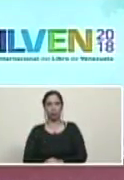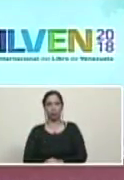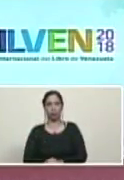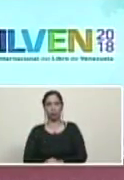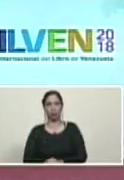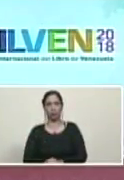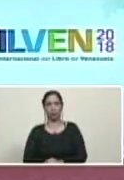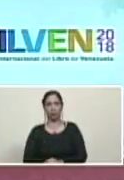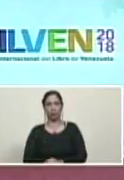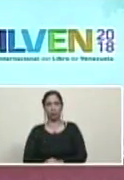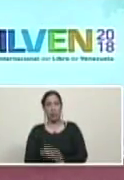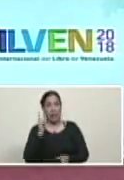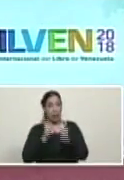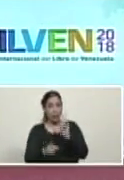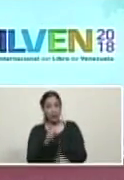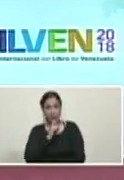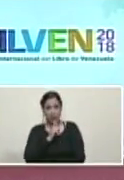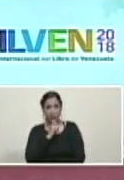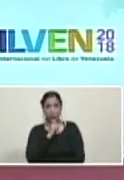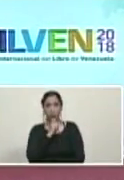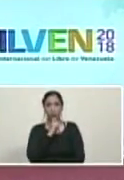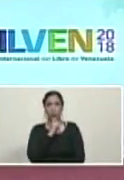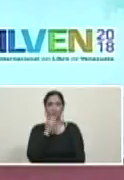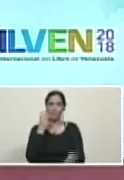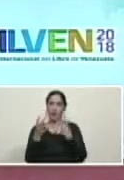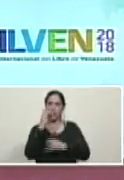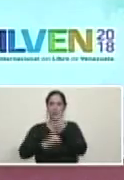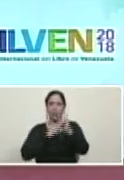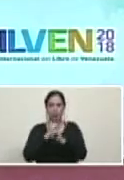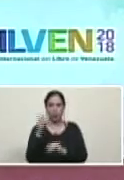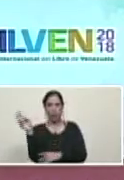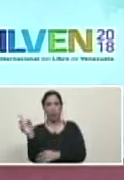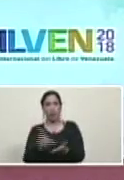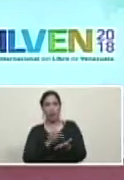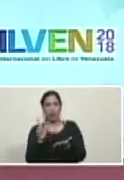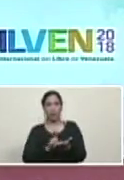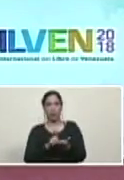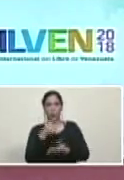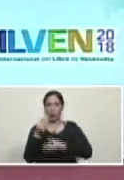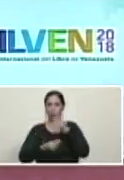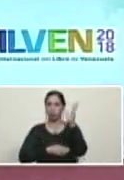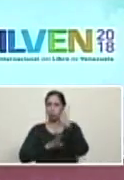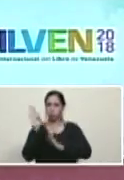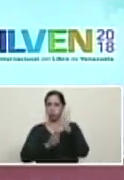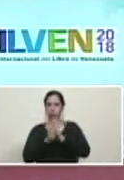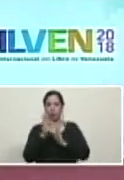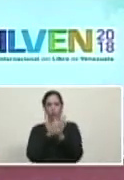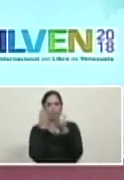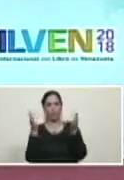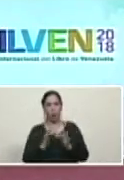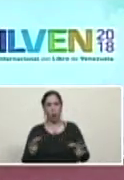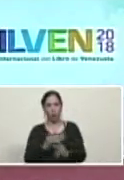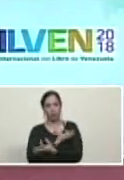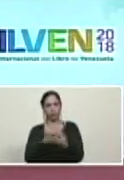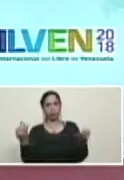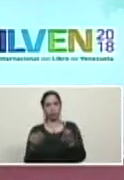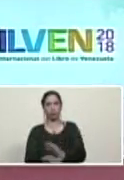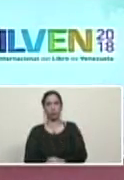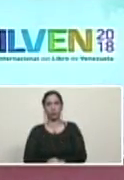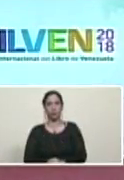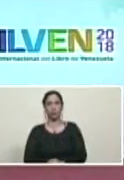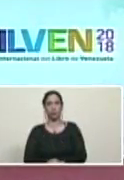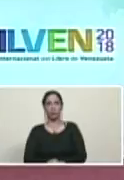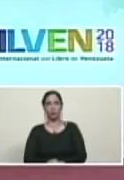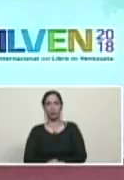A pesar de las dificultades, la Feria Internacional del Libro se va a desarrollar de manera exitosa. Claro que